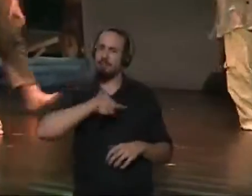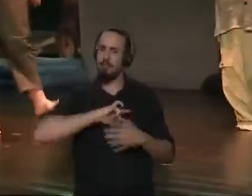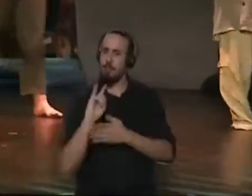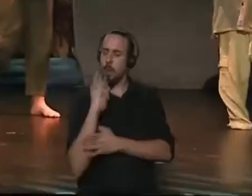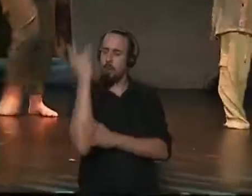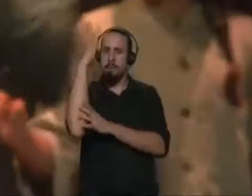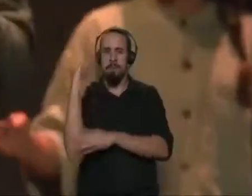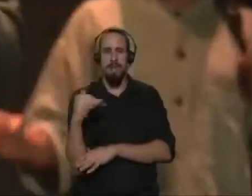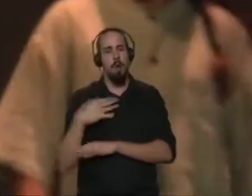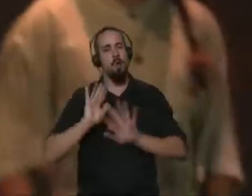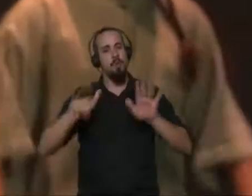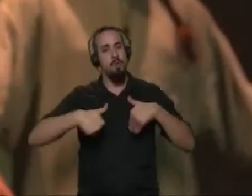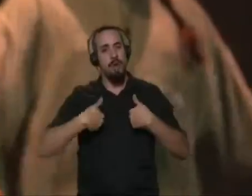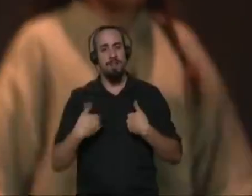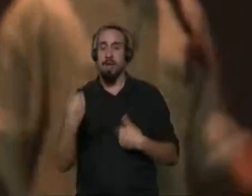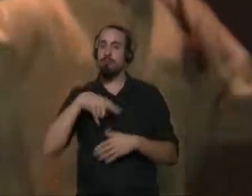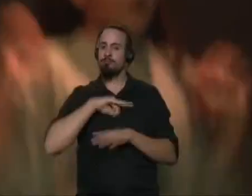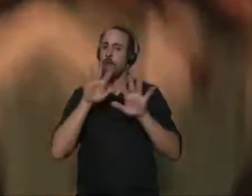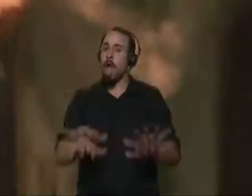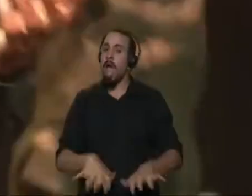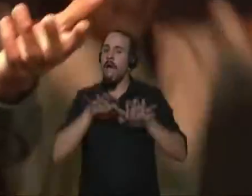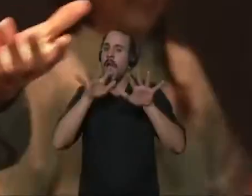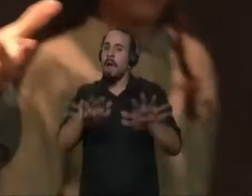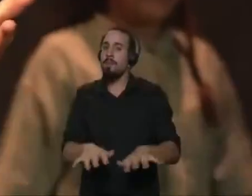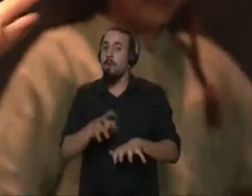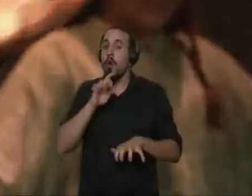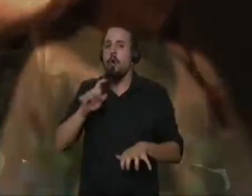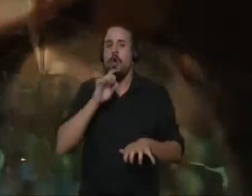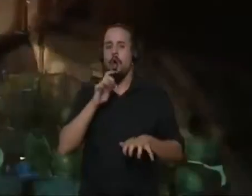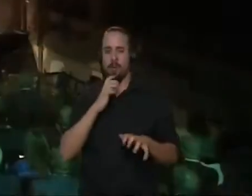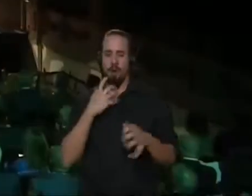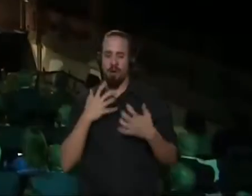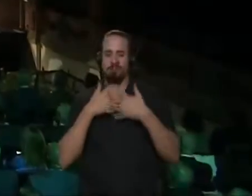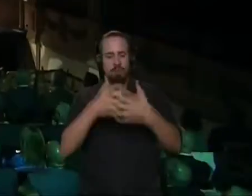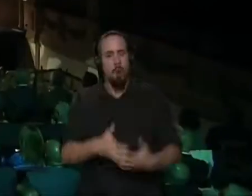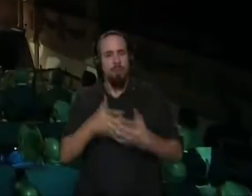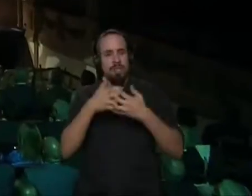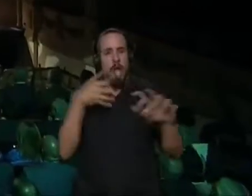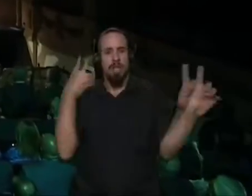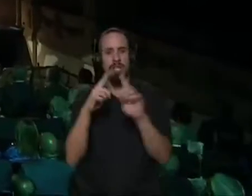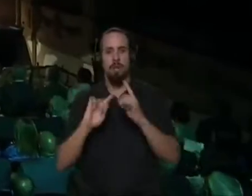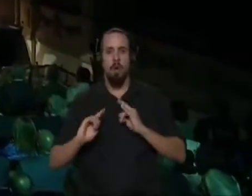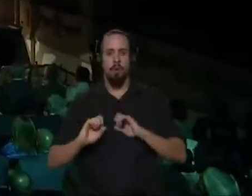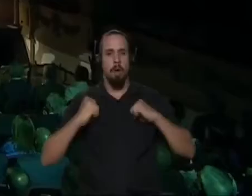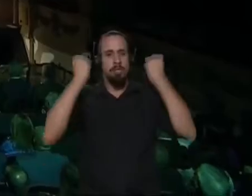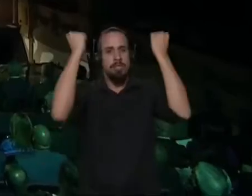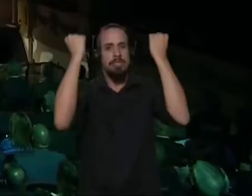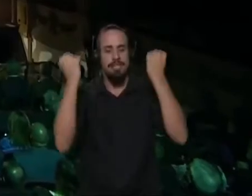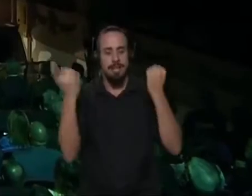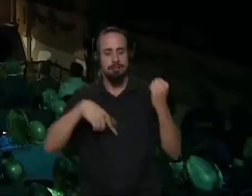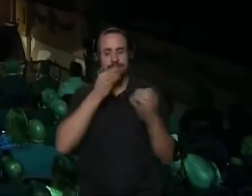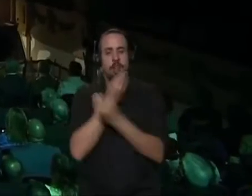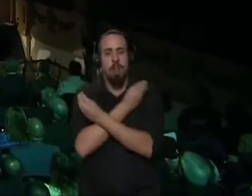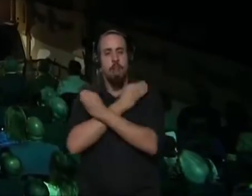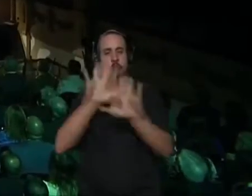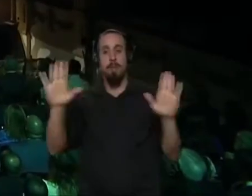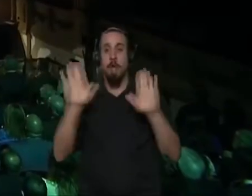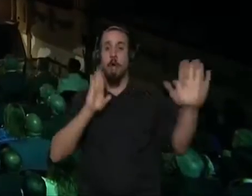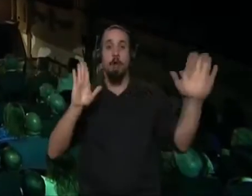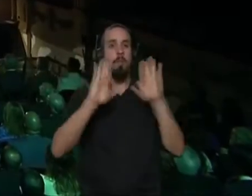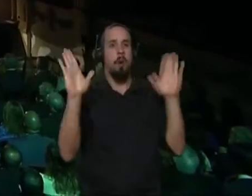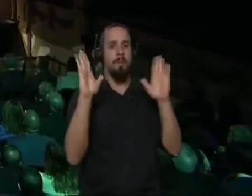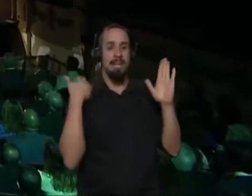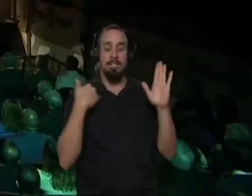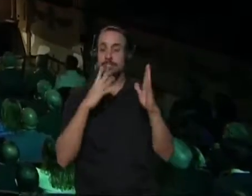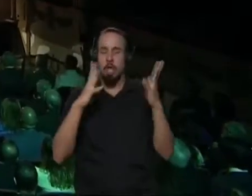pinos, aprendimos a ser pinos luchando por vivir sencillamente y damos lo mejor de lo que somos cuando nos